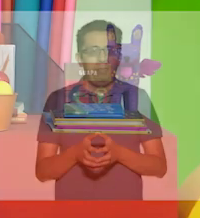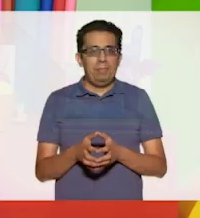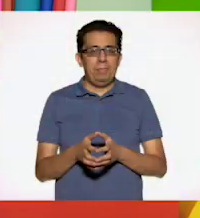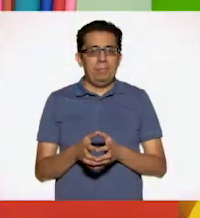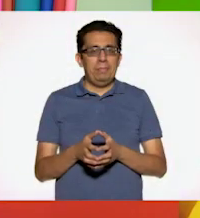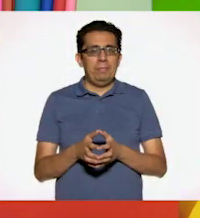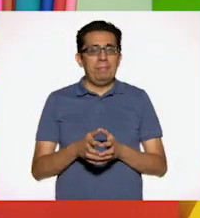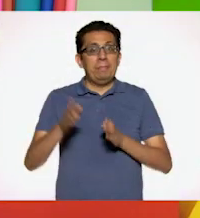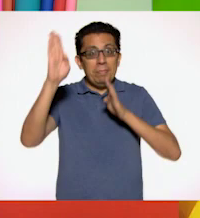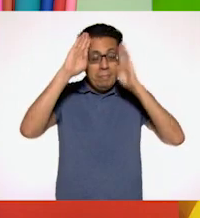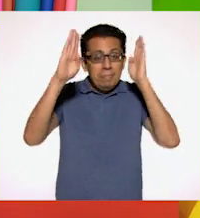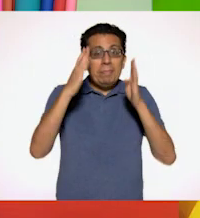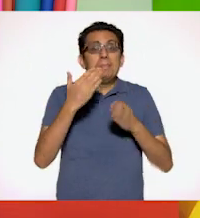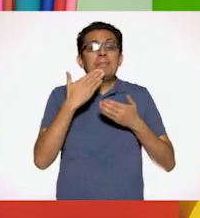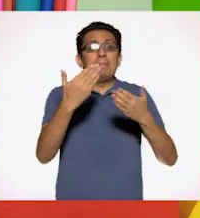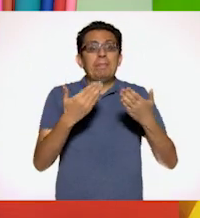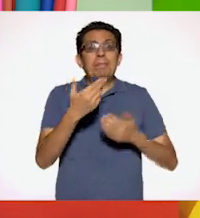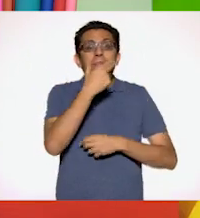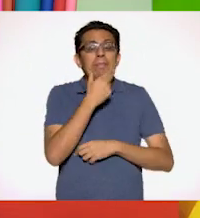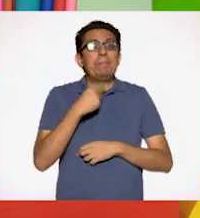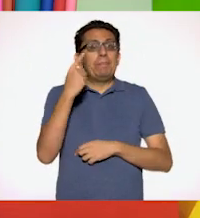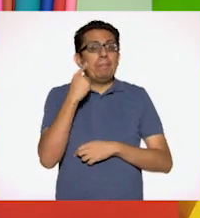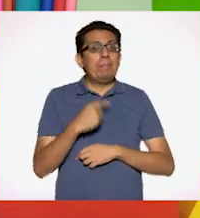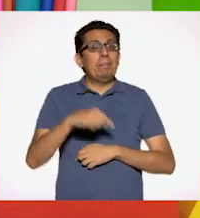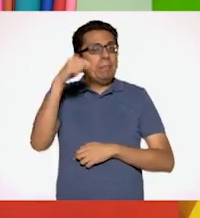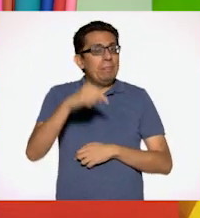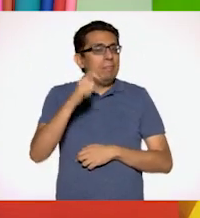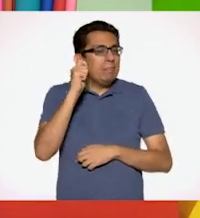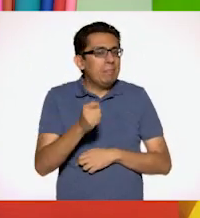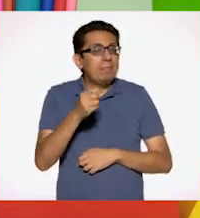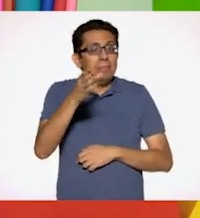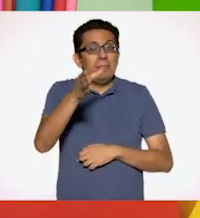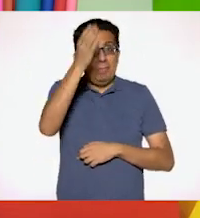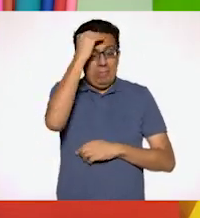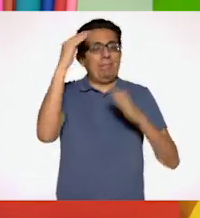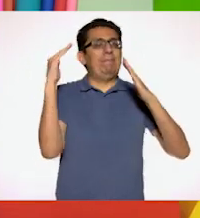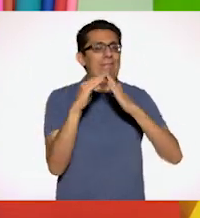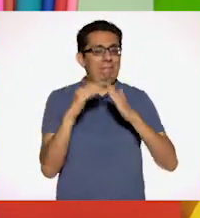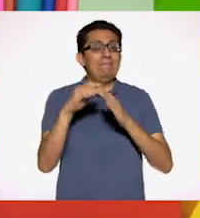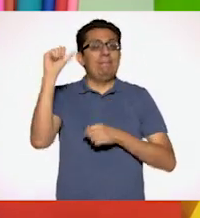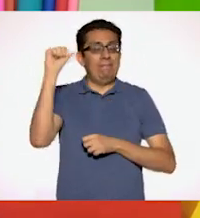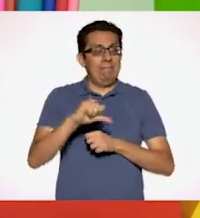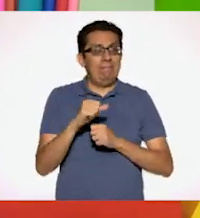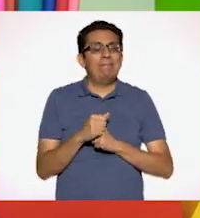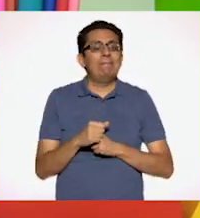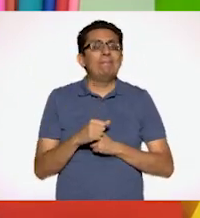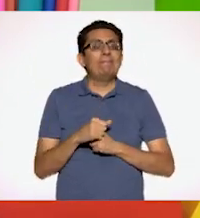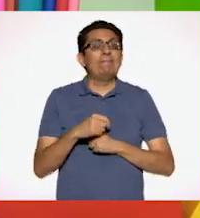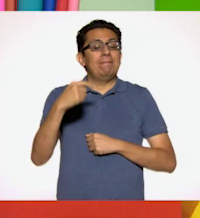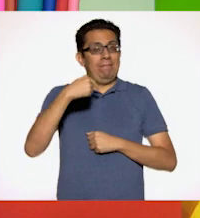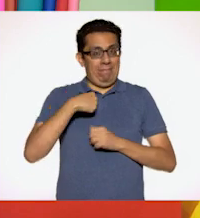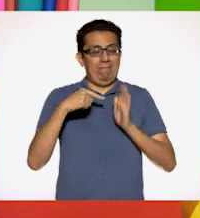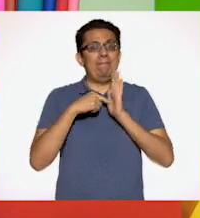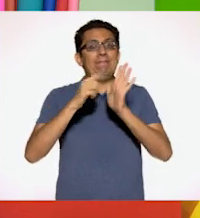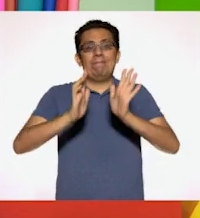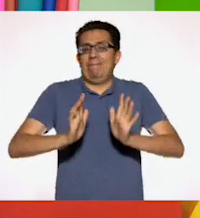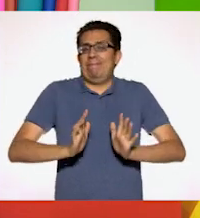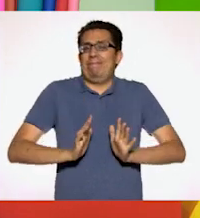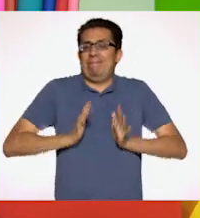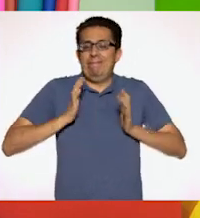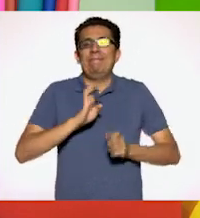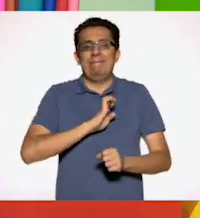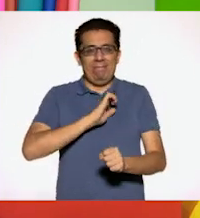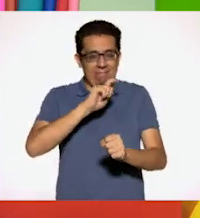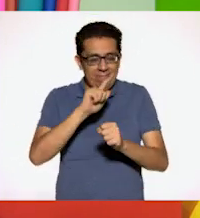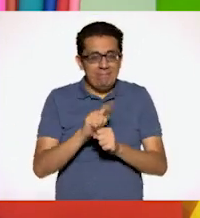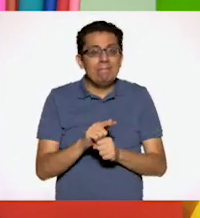Hola, hola, bienvenidas y bienvenidos. Esto es Aprende en Casa. El día de hoy les tengo una sorpresa muy